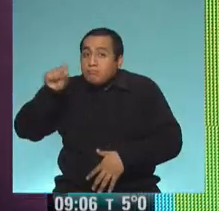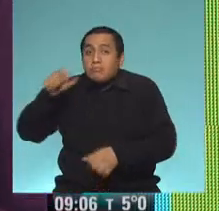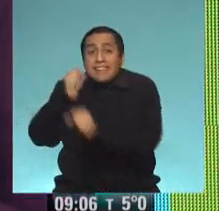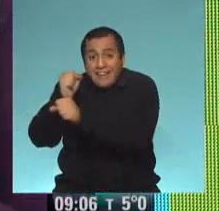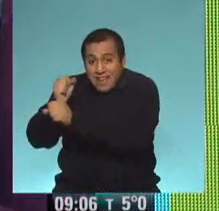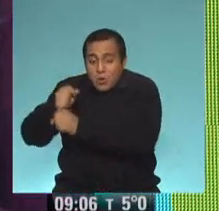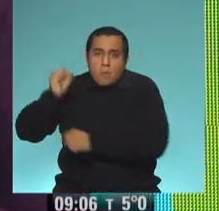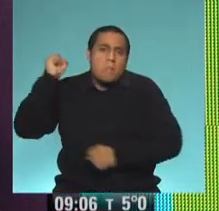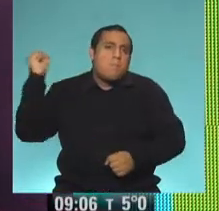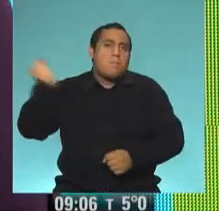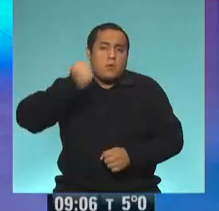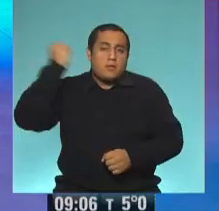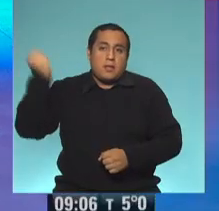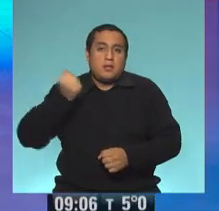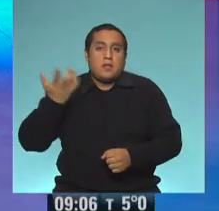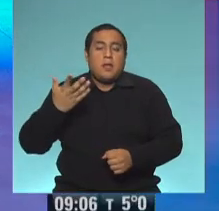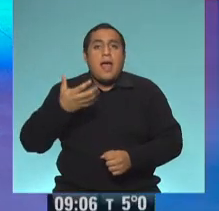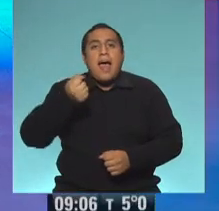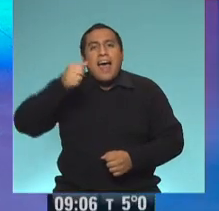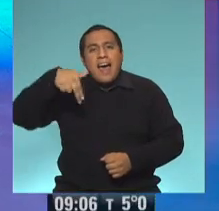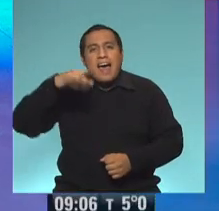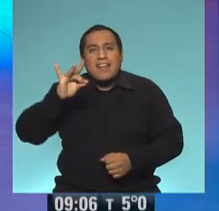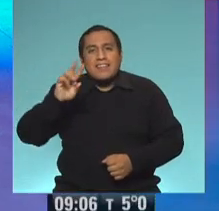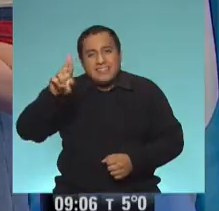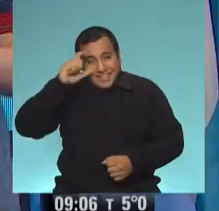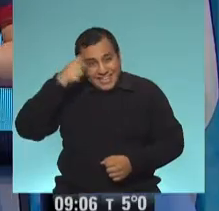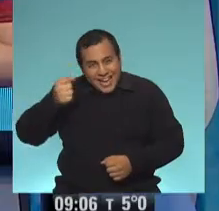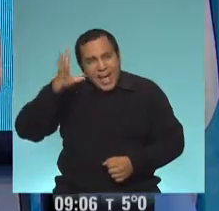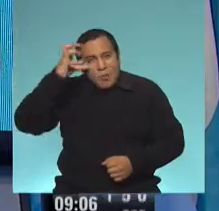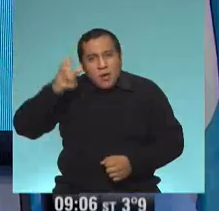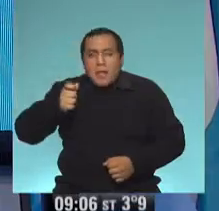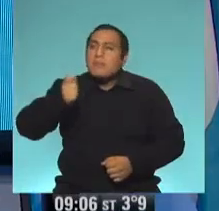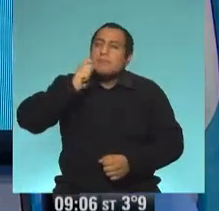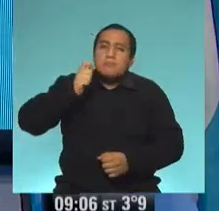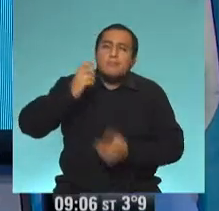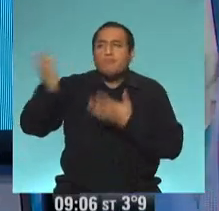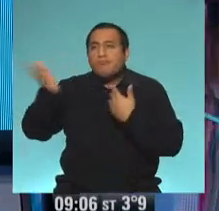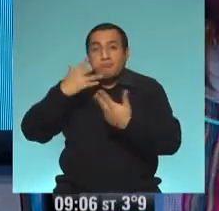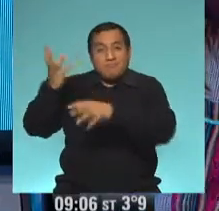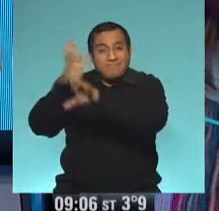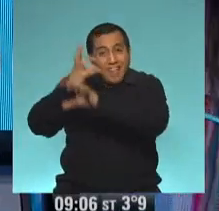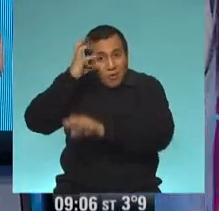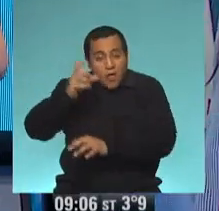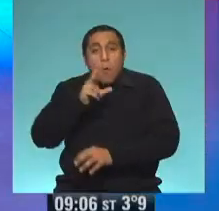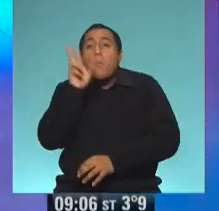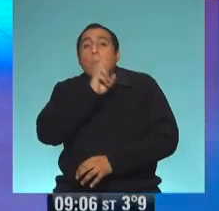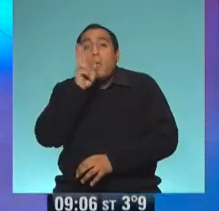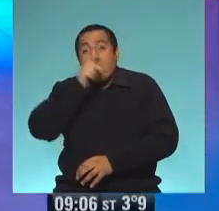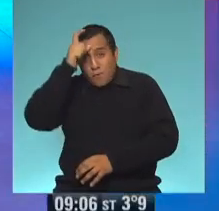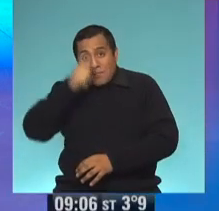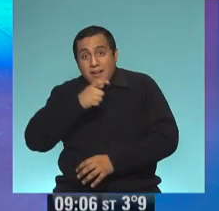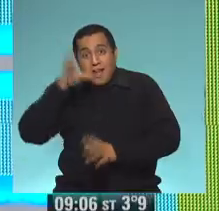trabajadores esenciales en este momento. Andrea, que la entrevistamos. Andrea, ¿la guardan? La entrevistamos, claro, acá en vivo, bombera voluntaria. Mi amiga